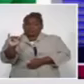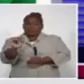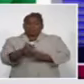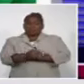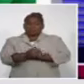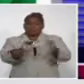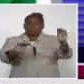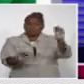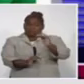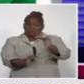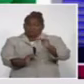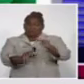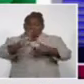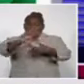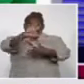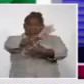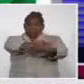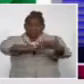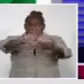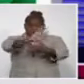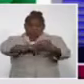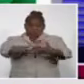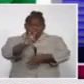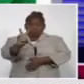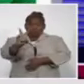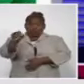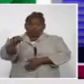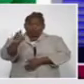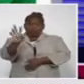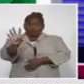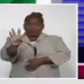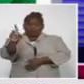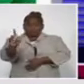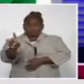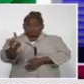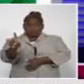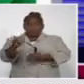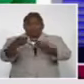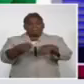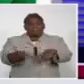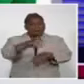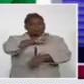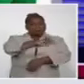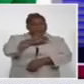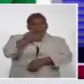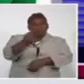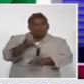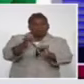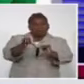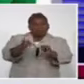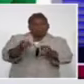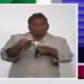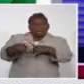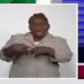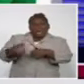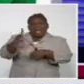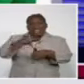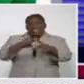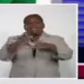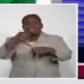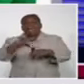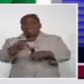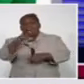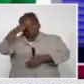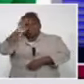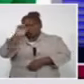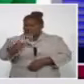la región de las Américas, que es de 2,41%, pero muy insatisfechos nosotros, porque realmente trabajamos,